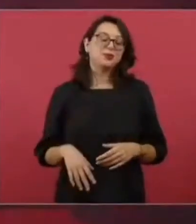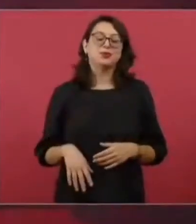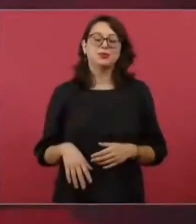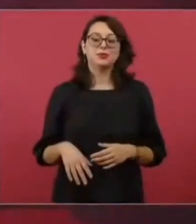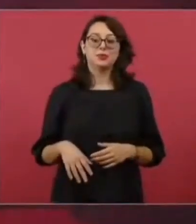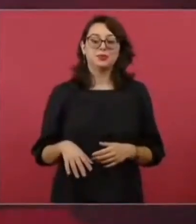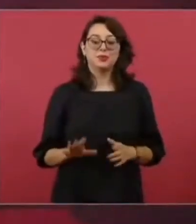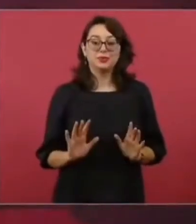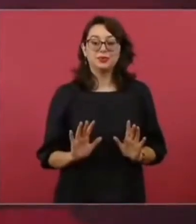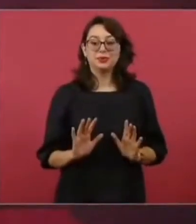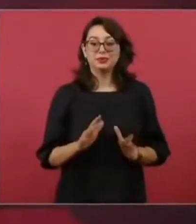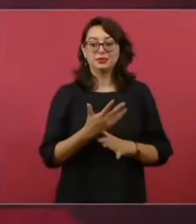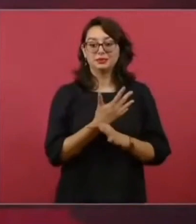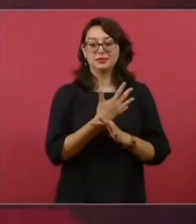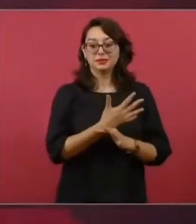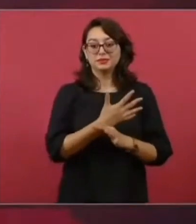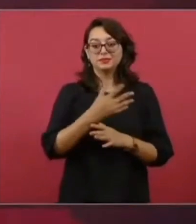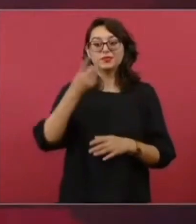meternos